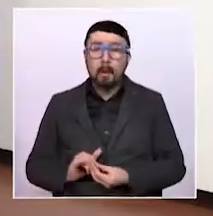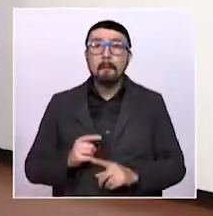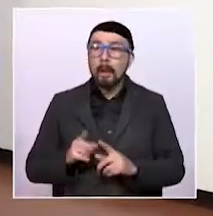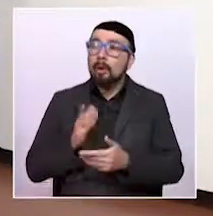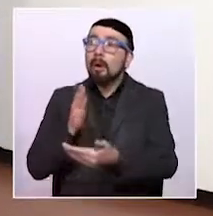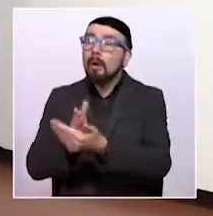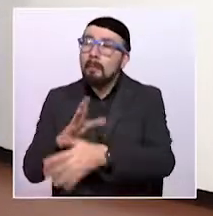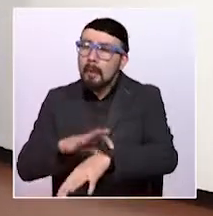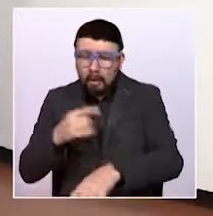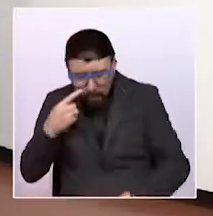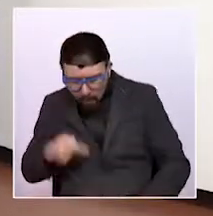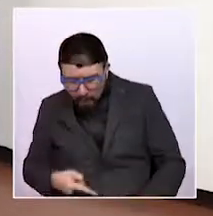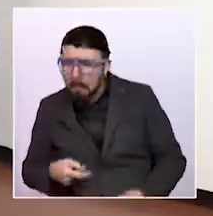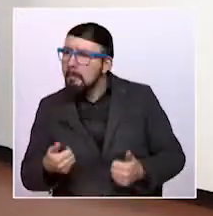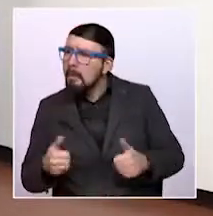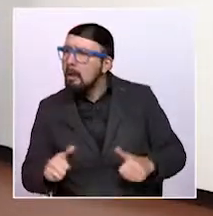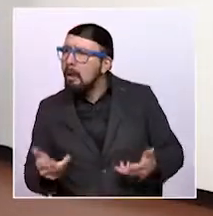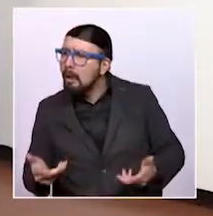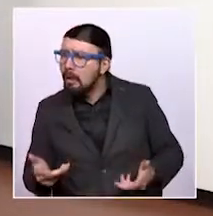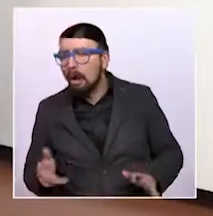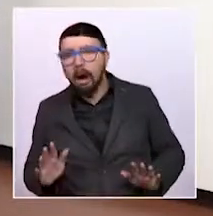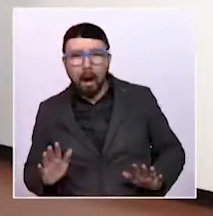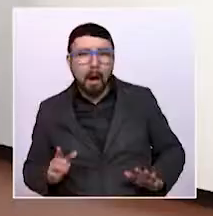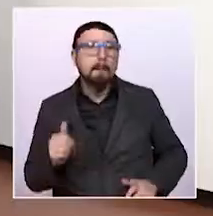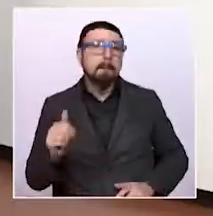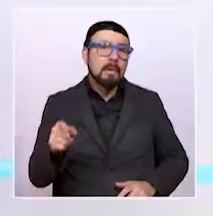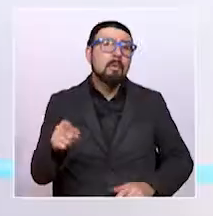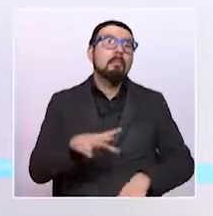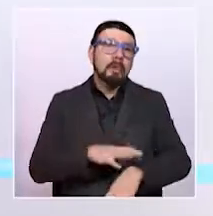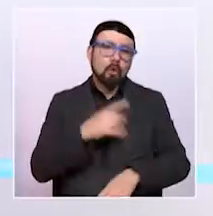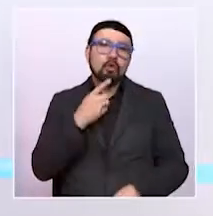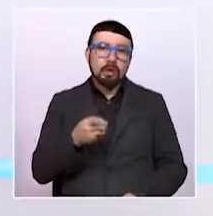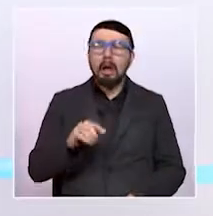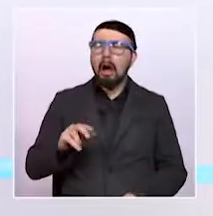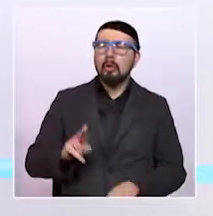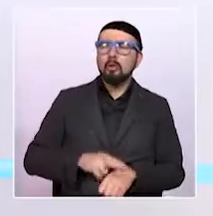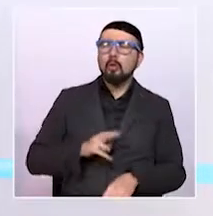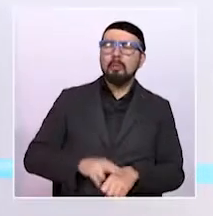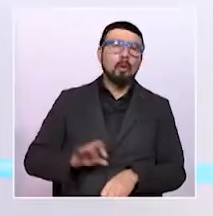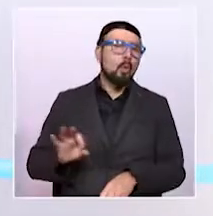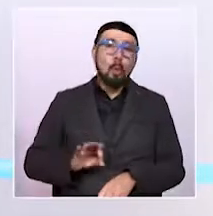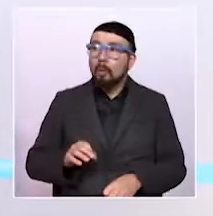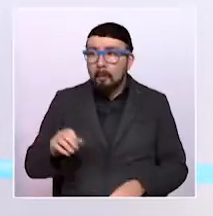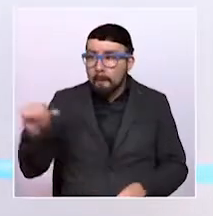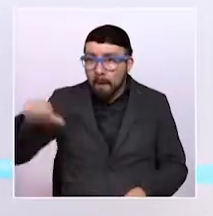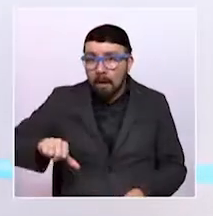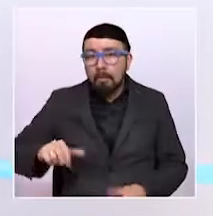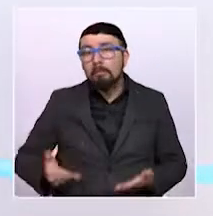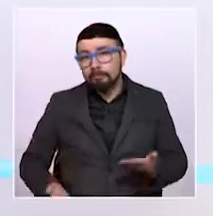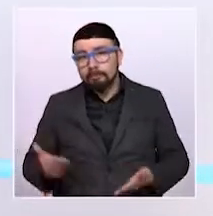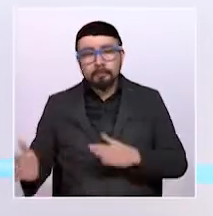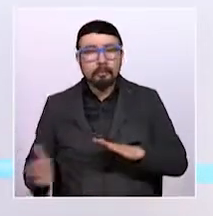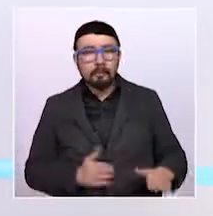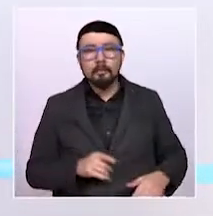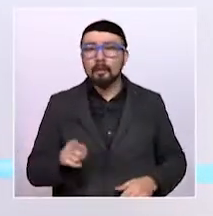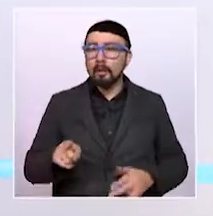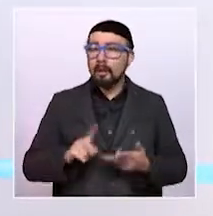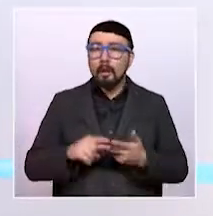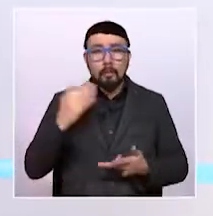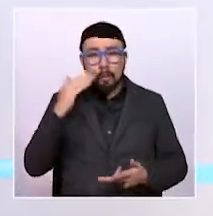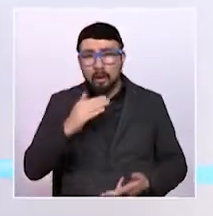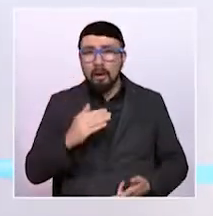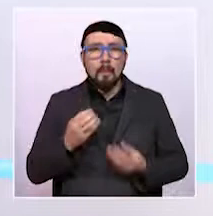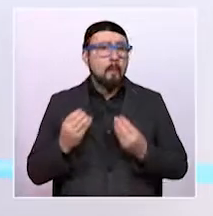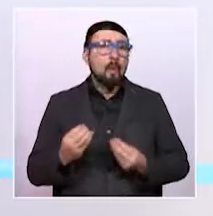anormal es el médico cuando usted acuda a su control de urgencias cuando una paciente está vomitando mucho esta es otra de las enfermedades que se llama